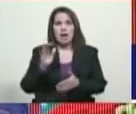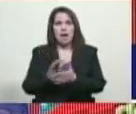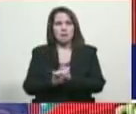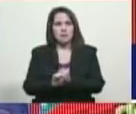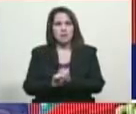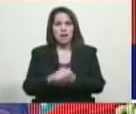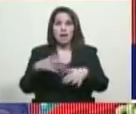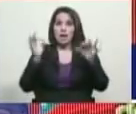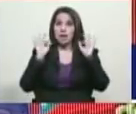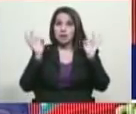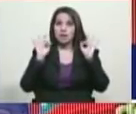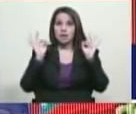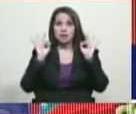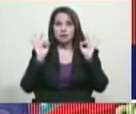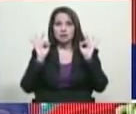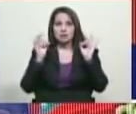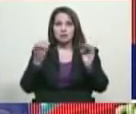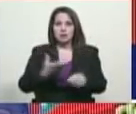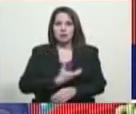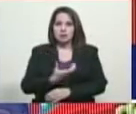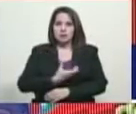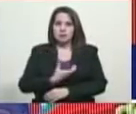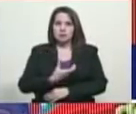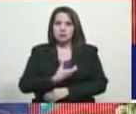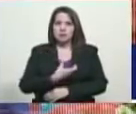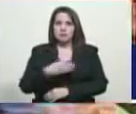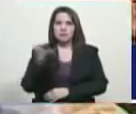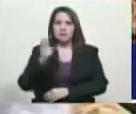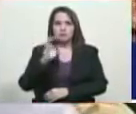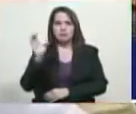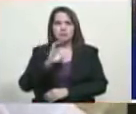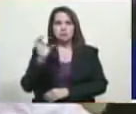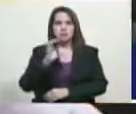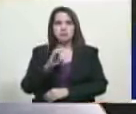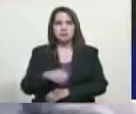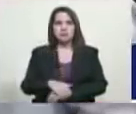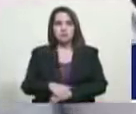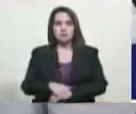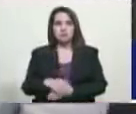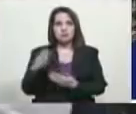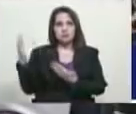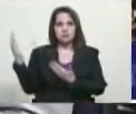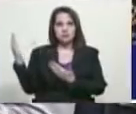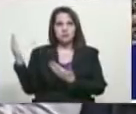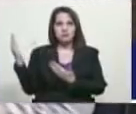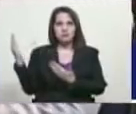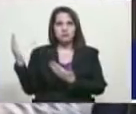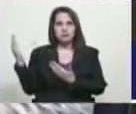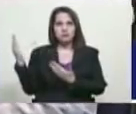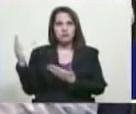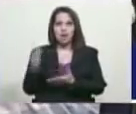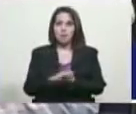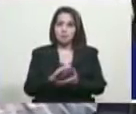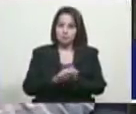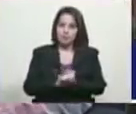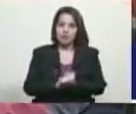Erika Faría, alcaldesa de Caracas, compañera, camarada.